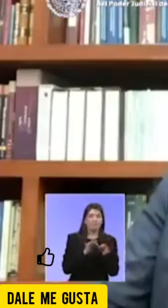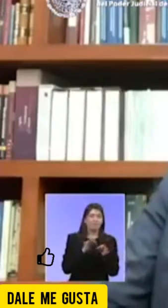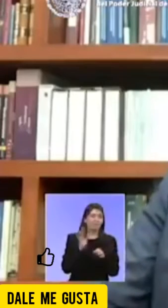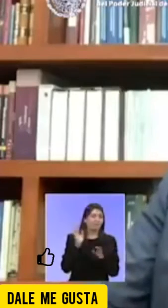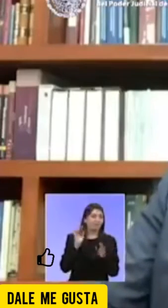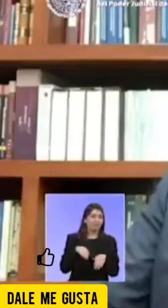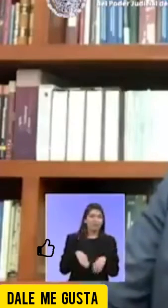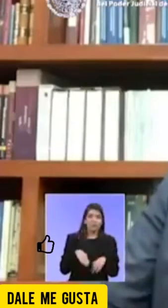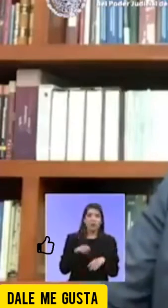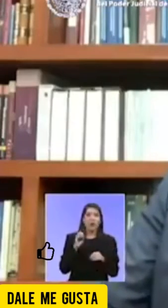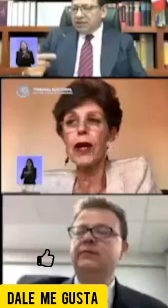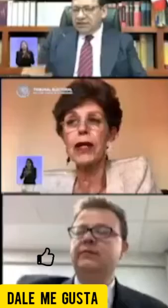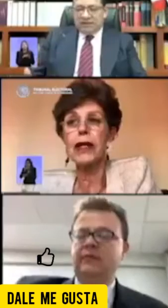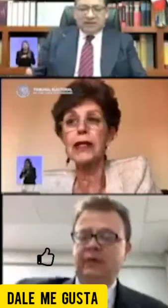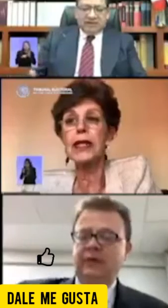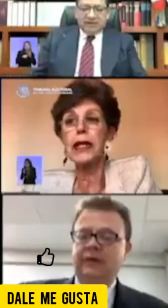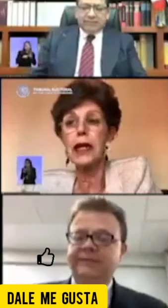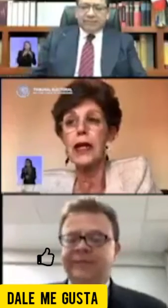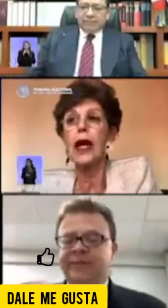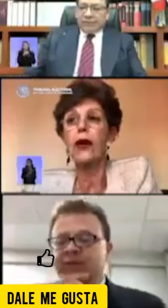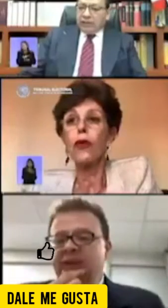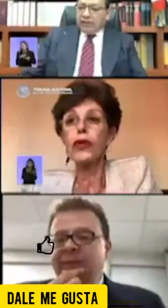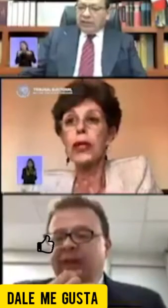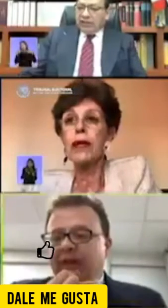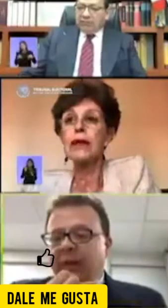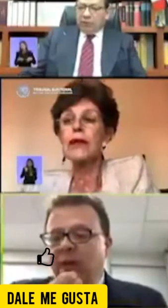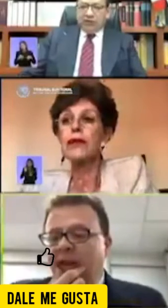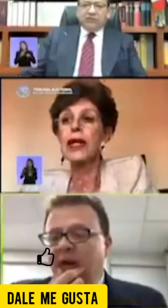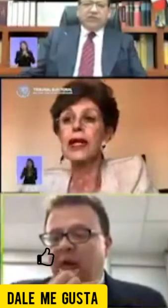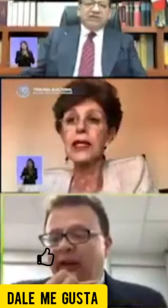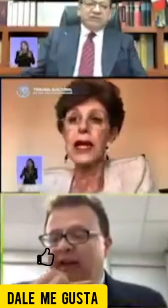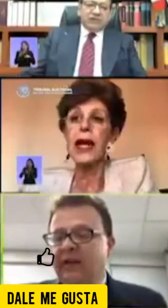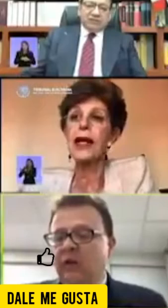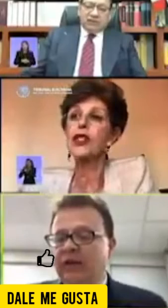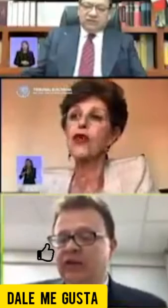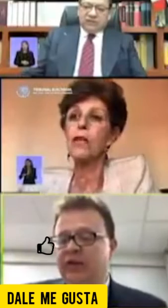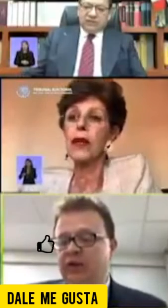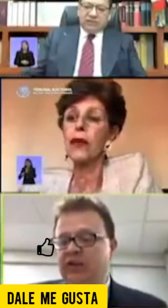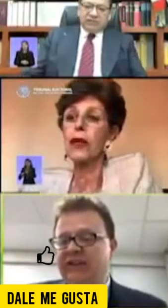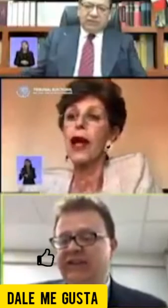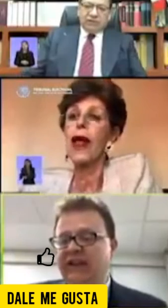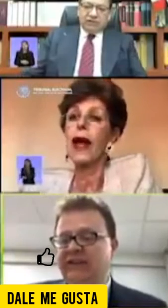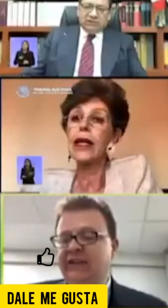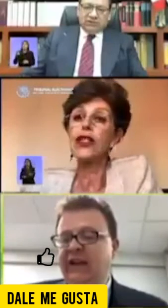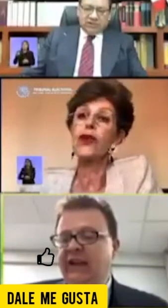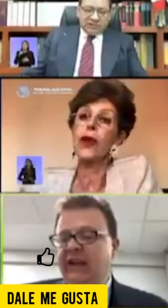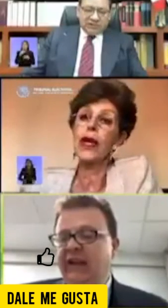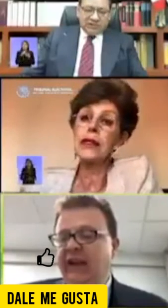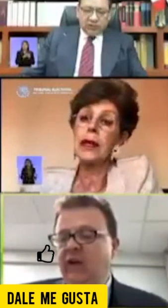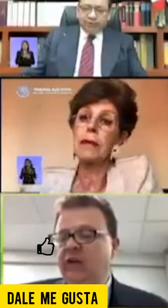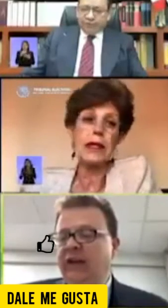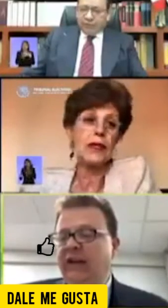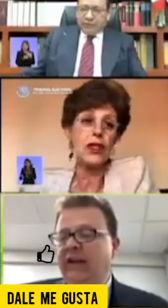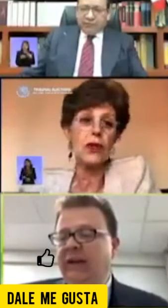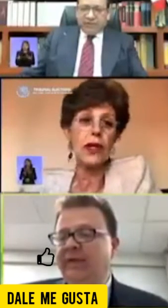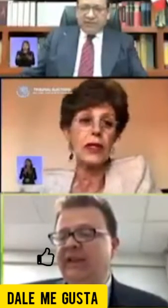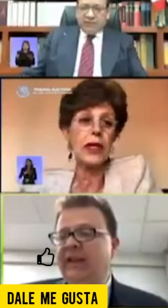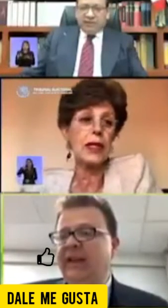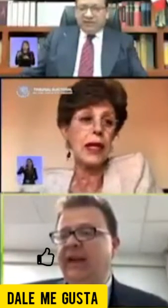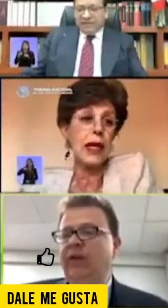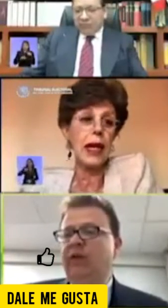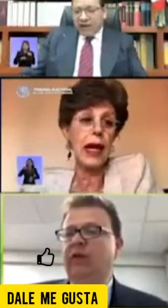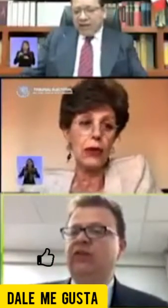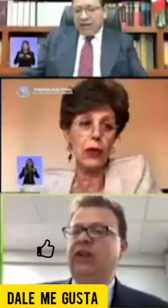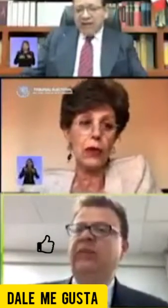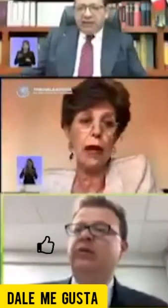los precandidatos en el Sistema Nacional de Registro de Precandidatos y los informes proporcionados por el Instituto Político no son válidos porque se entregaron una vez